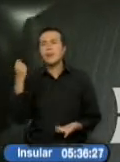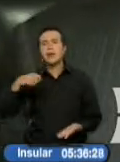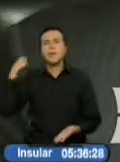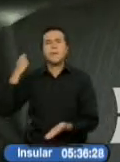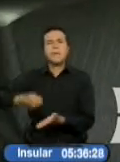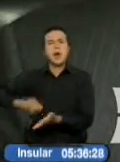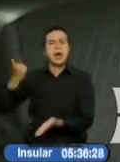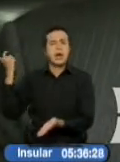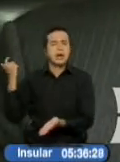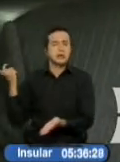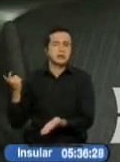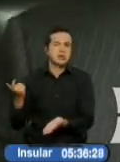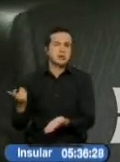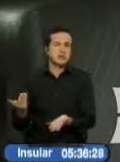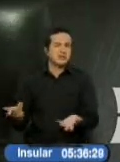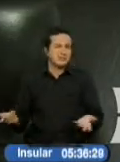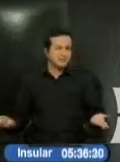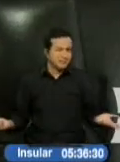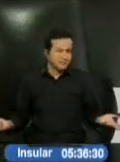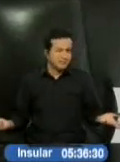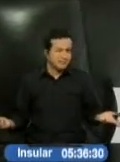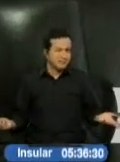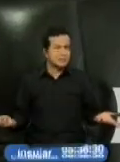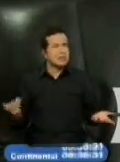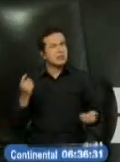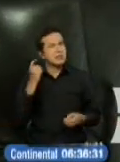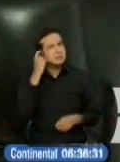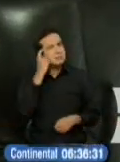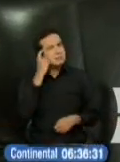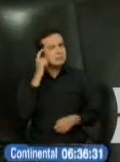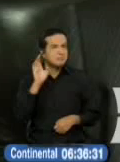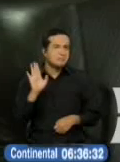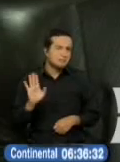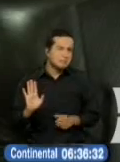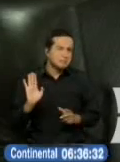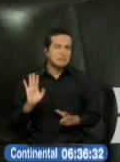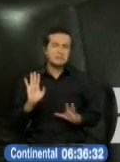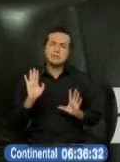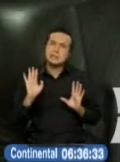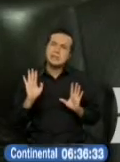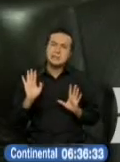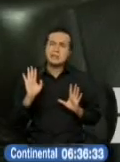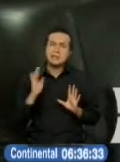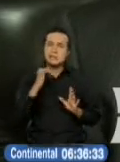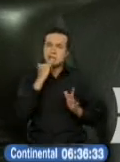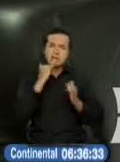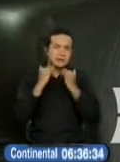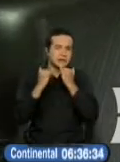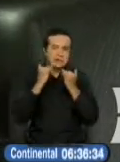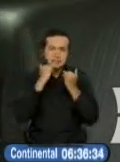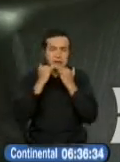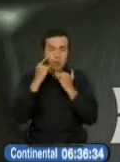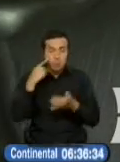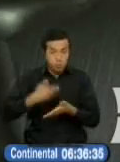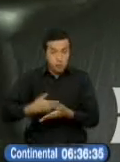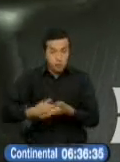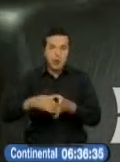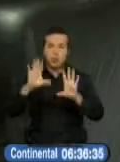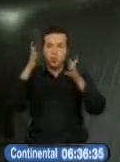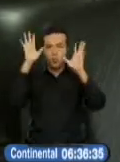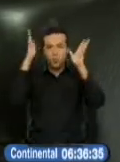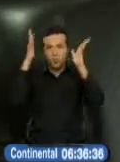efectivo. Entonces eso ya es un recurso muy socorrido de quien no tiene pruebas, ¿no es cierto?